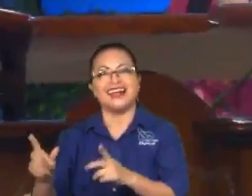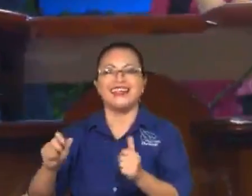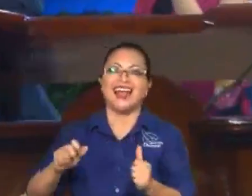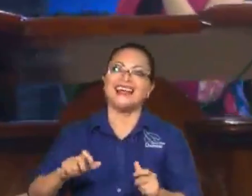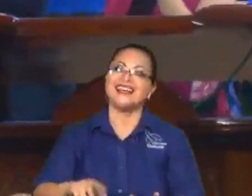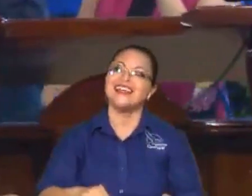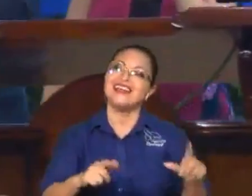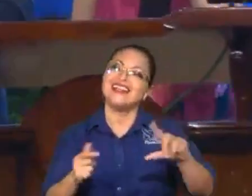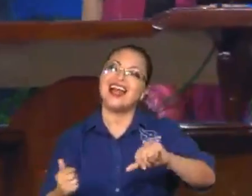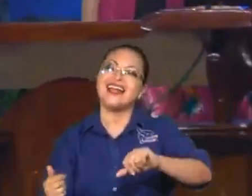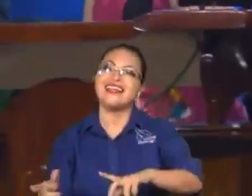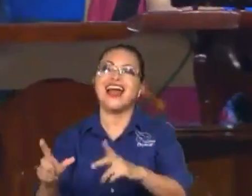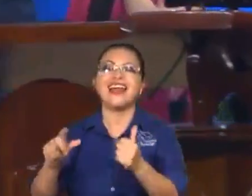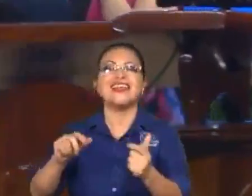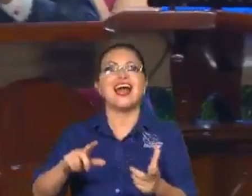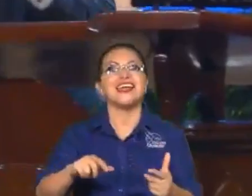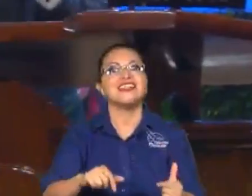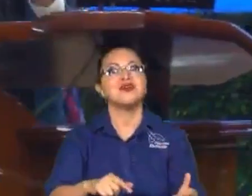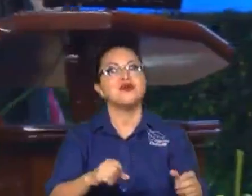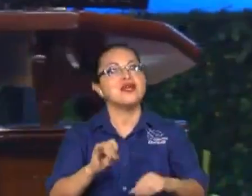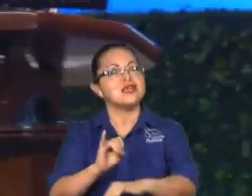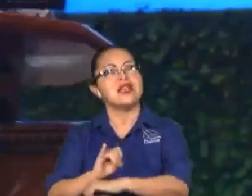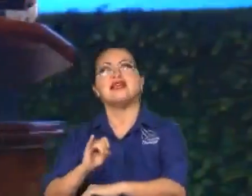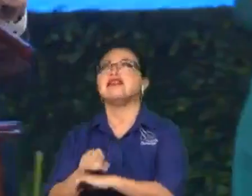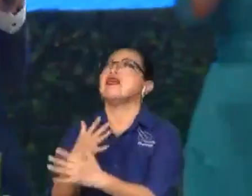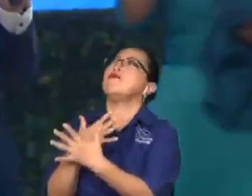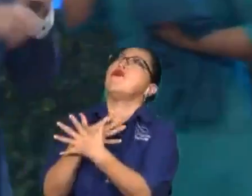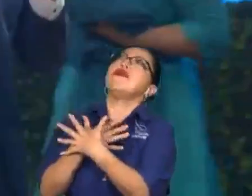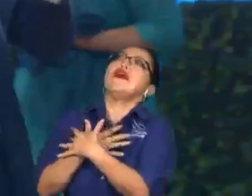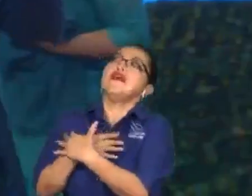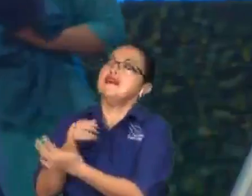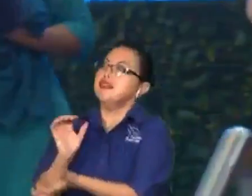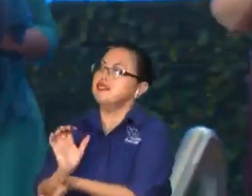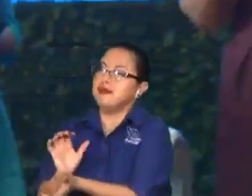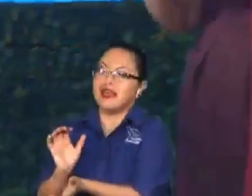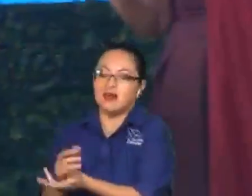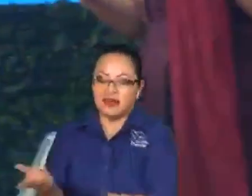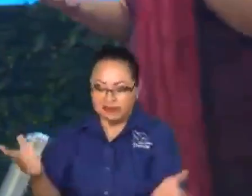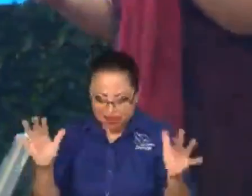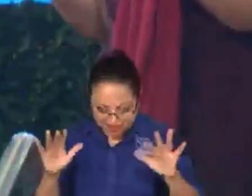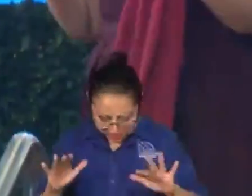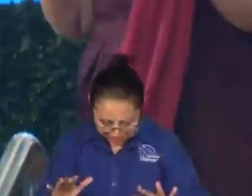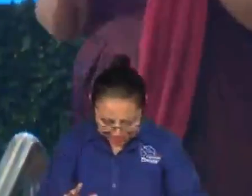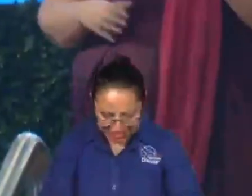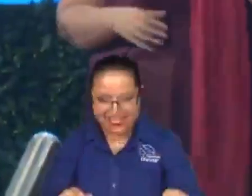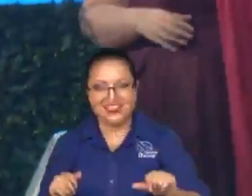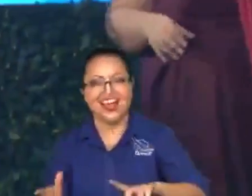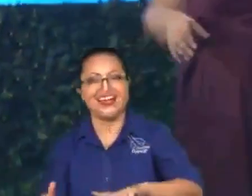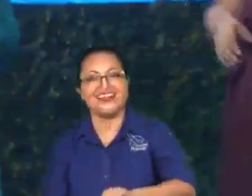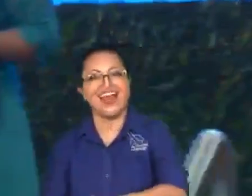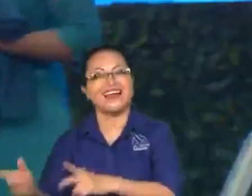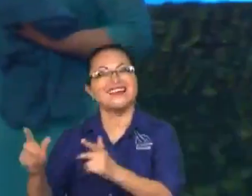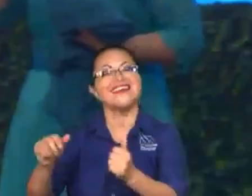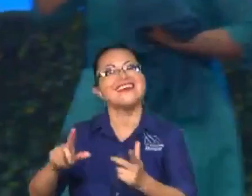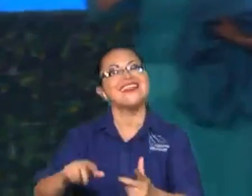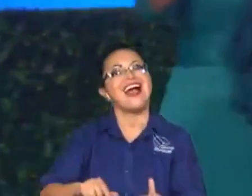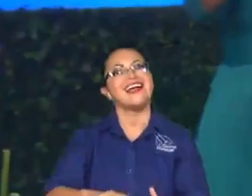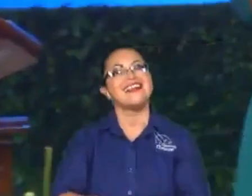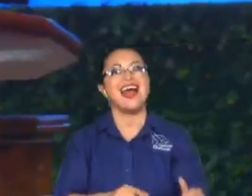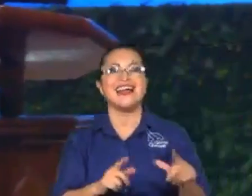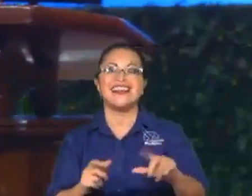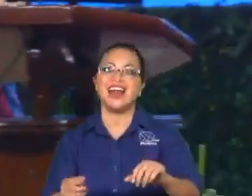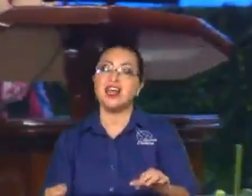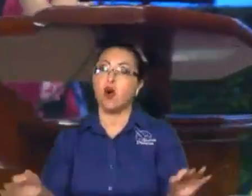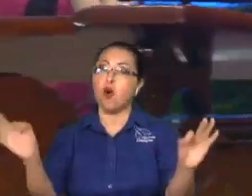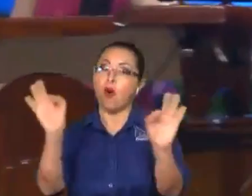Lai, lai, lai, lai, lai, lai, tu amada te espera con palmeras en las manos. Lai,